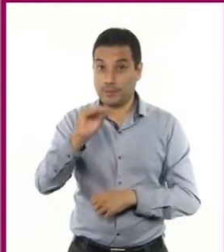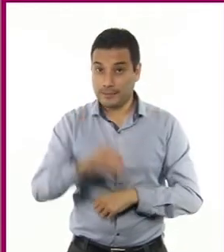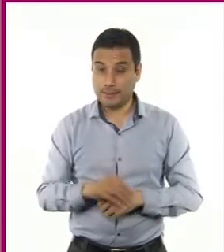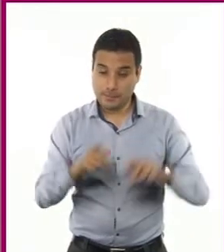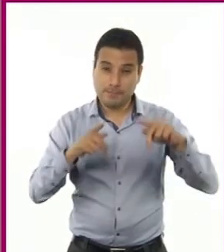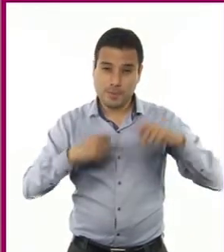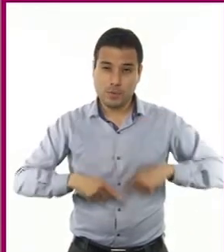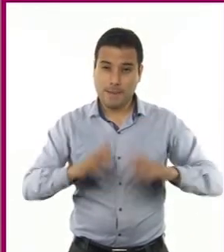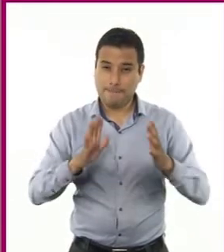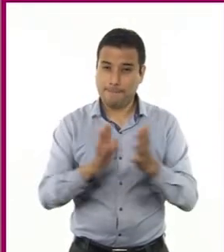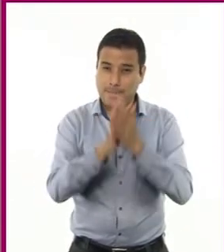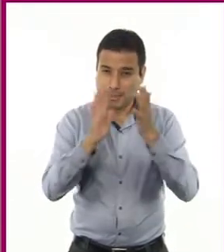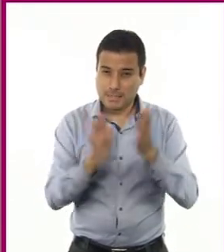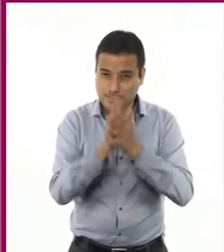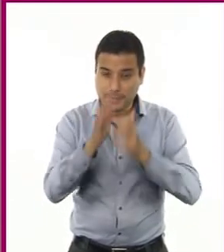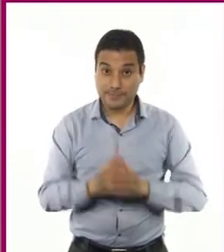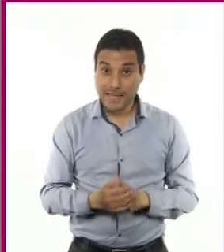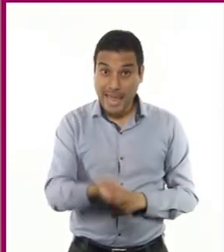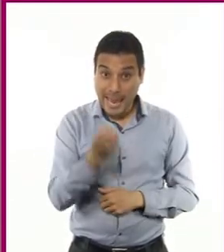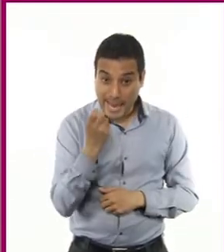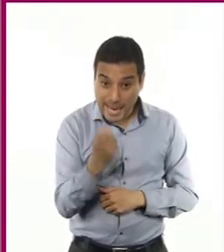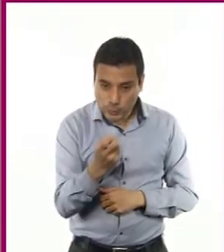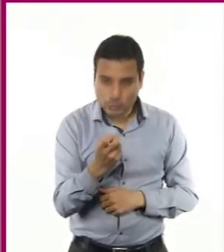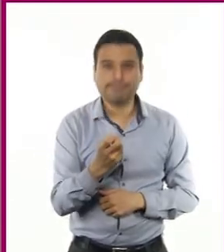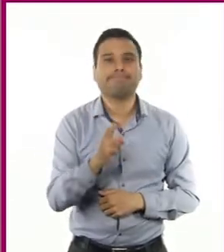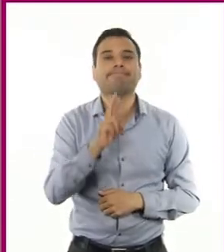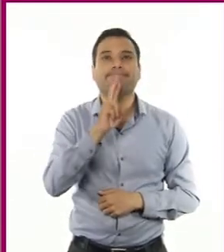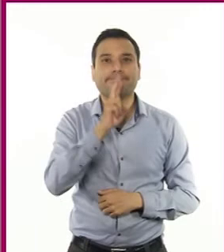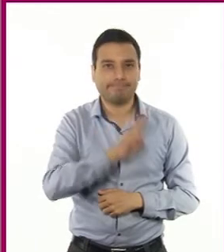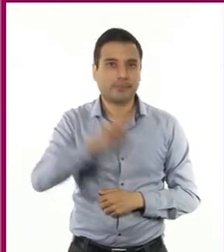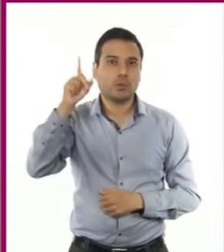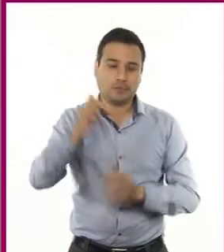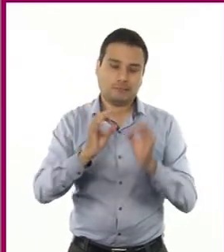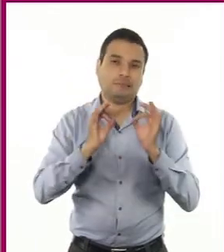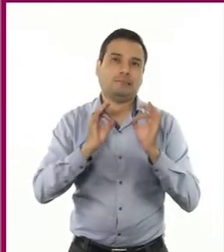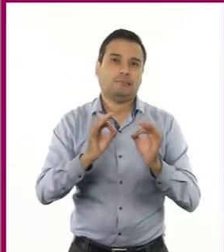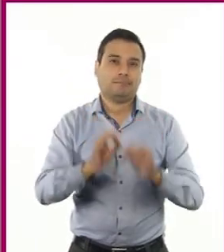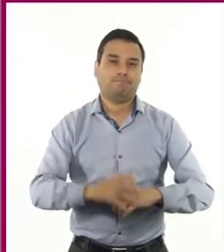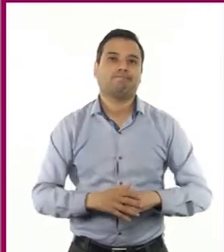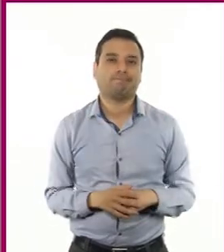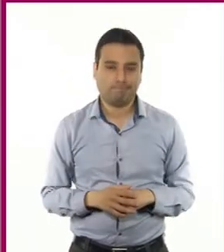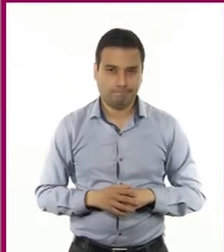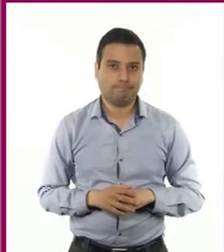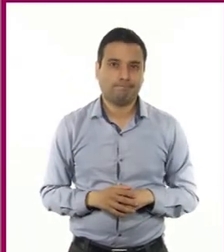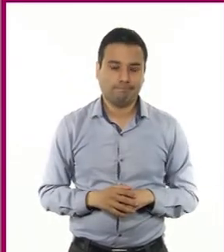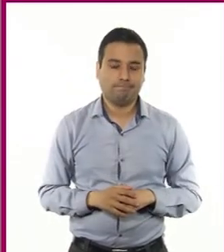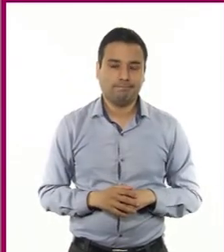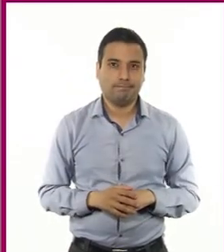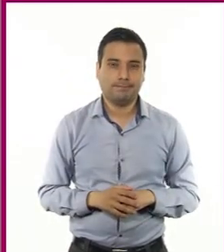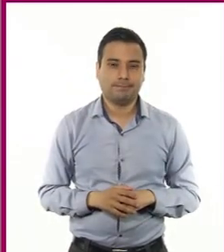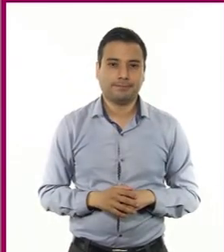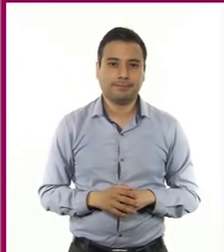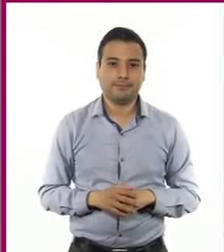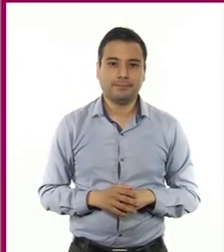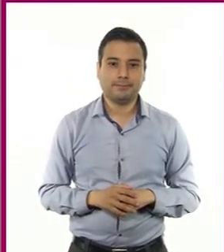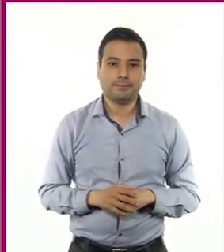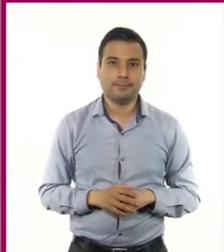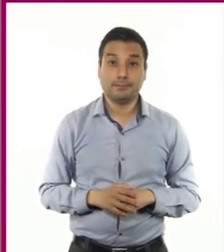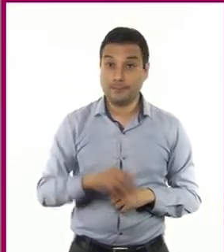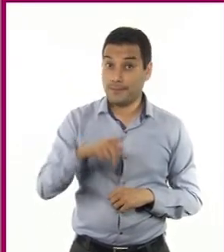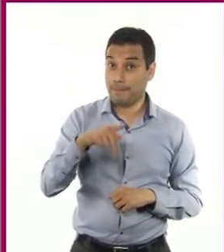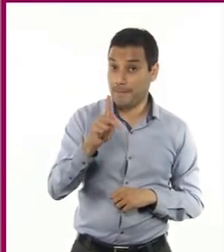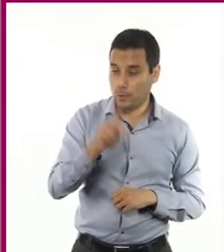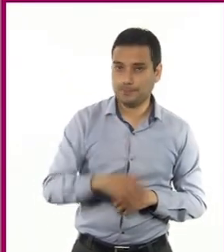participación ciudadana fueron otros elementos que impulsaron la democratización de la vida política mexicana. Sin